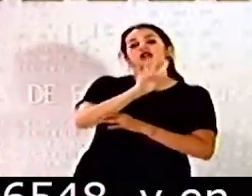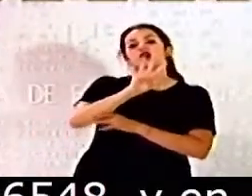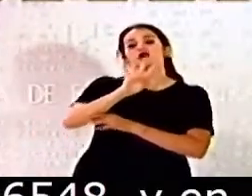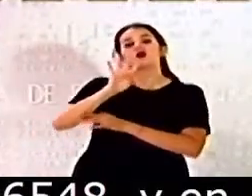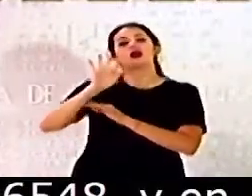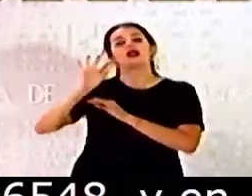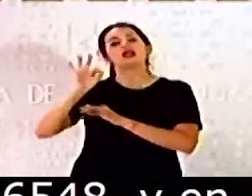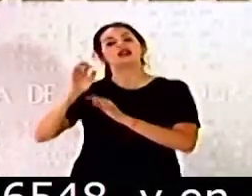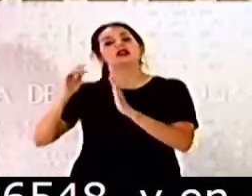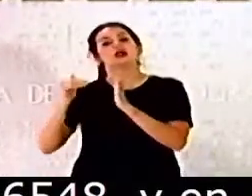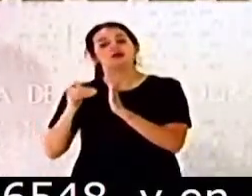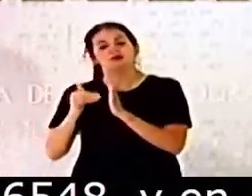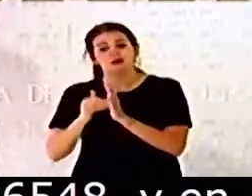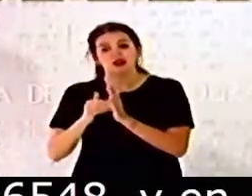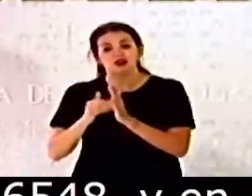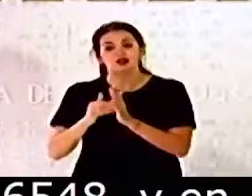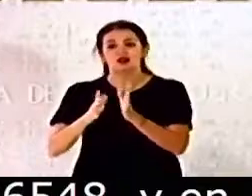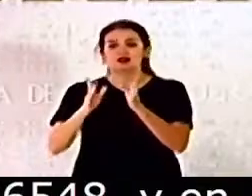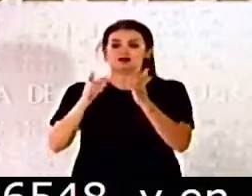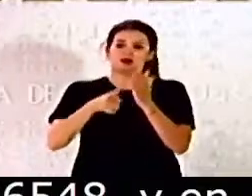140.378 certificados.